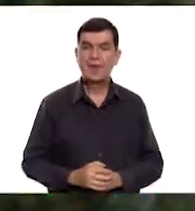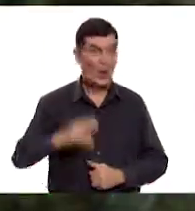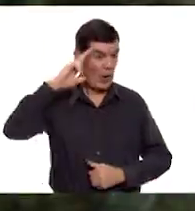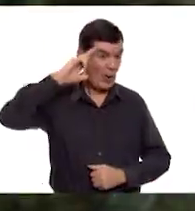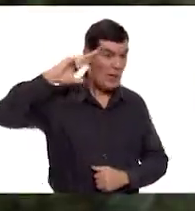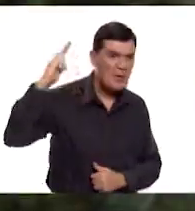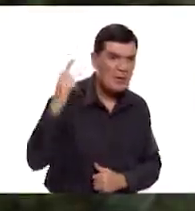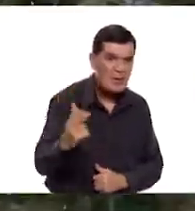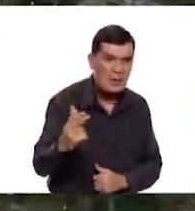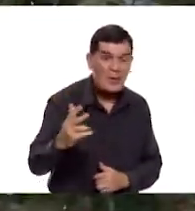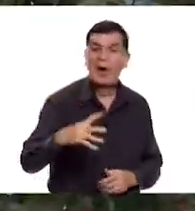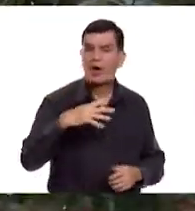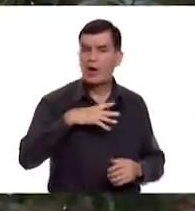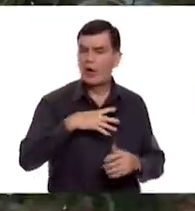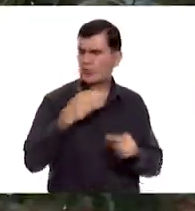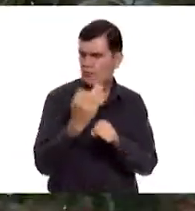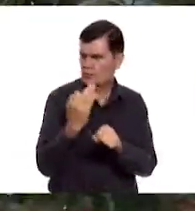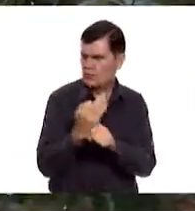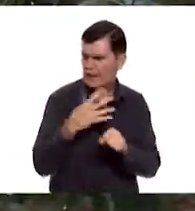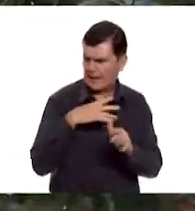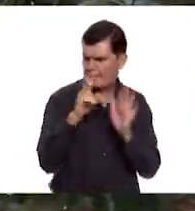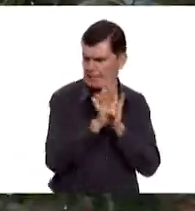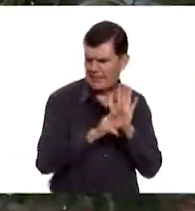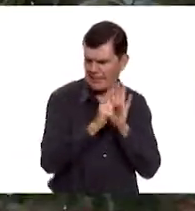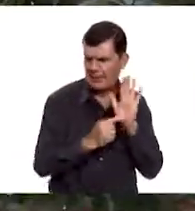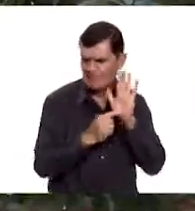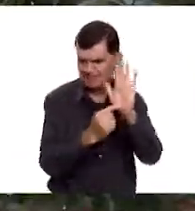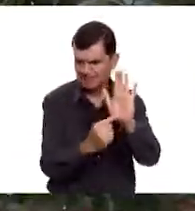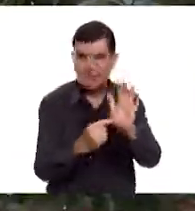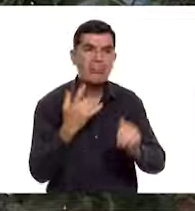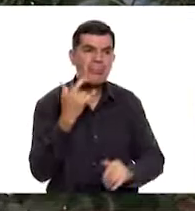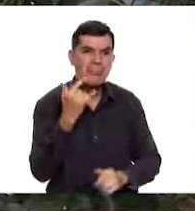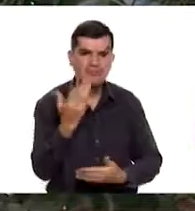¡Hola! ¡Vamos a ver el siguiente video!